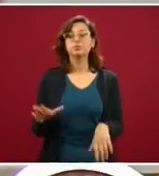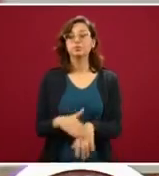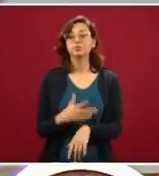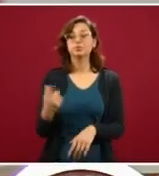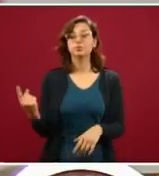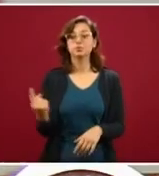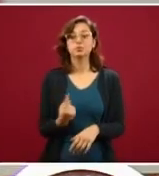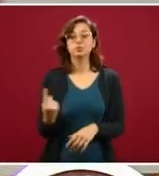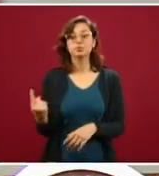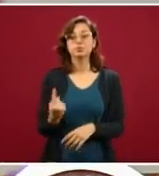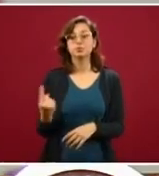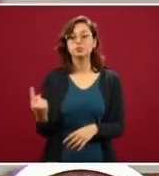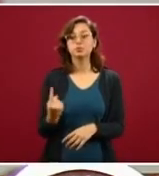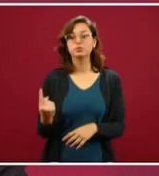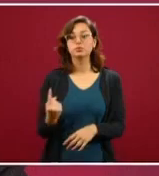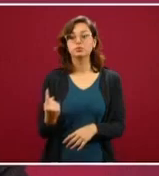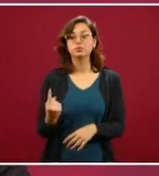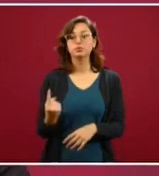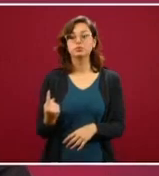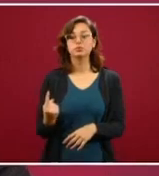porque